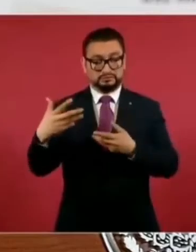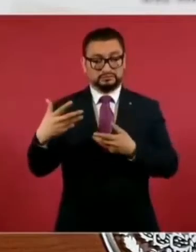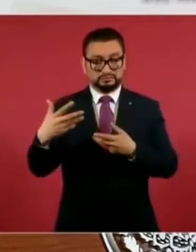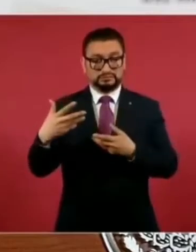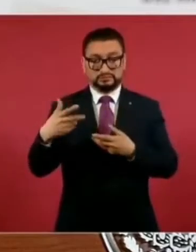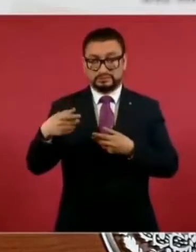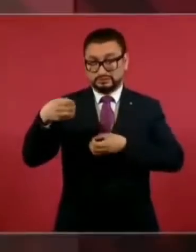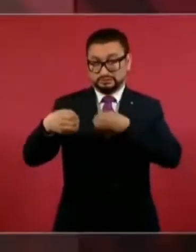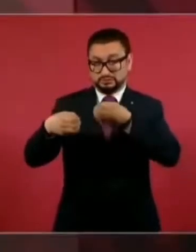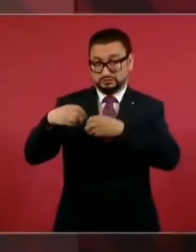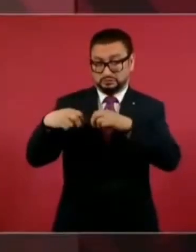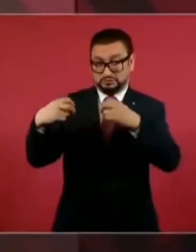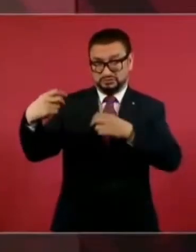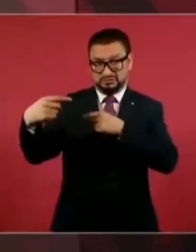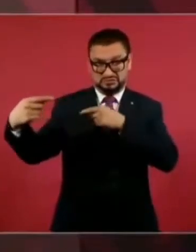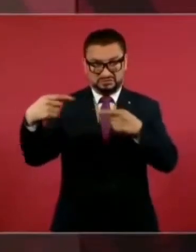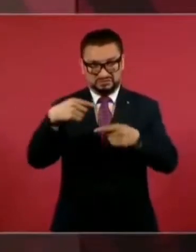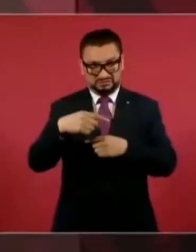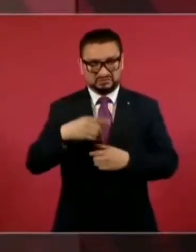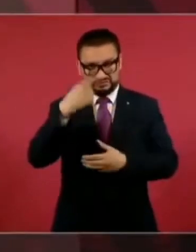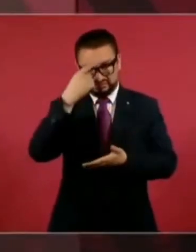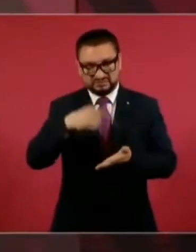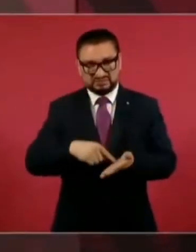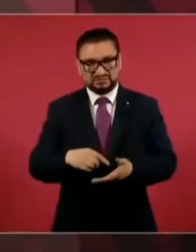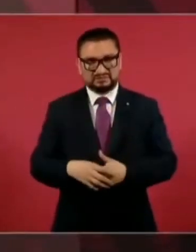los ministros?